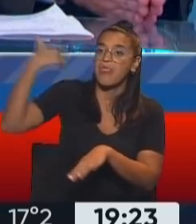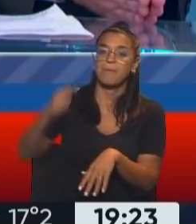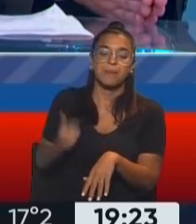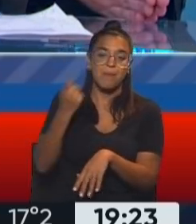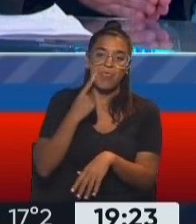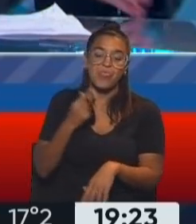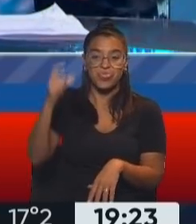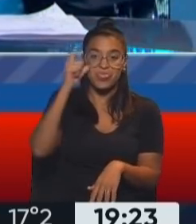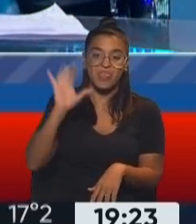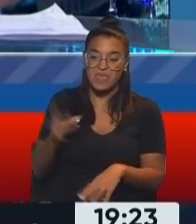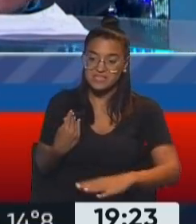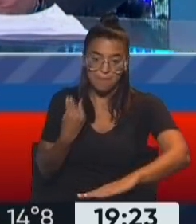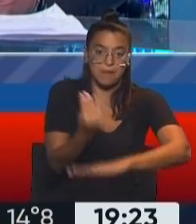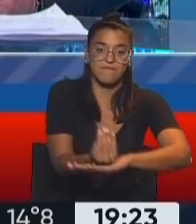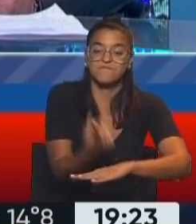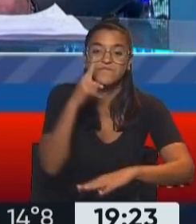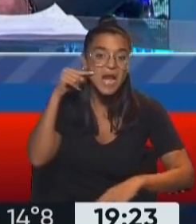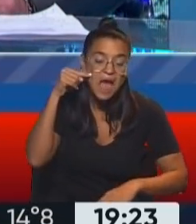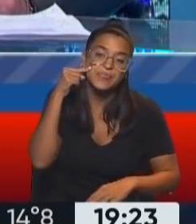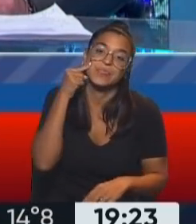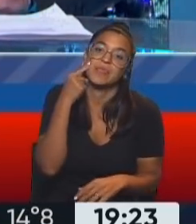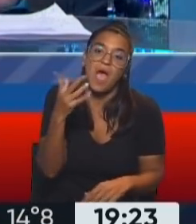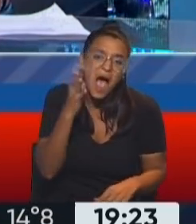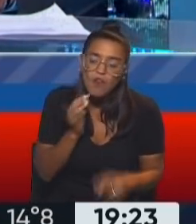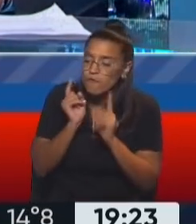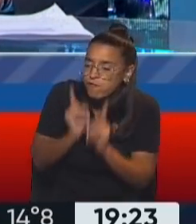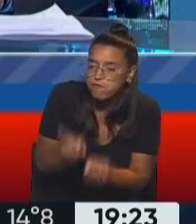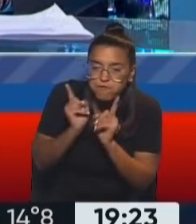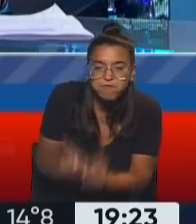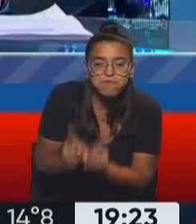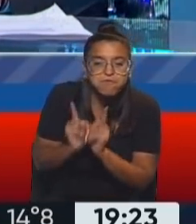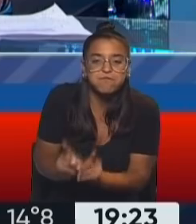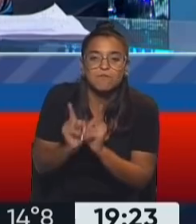Asumió el 10 de diciembre Alberto Fernández y si hay algo que se mantuvo